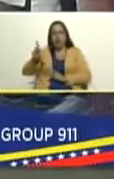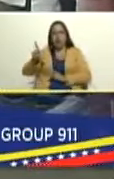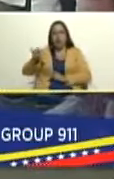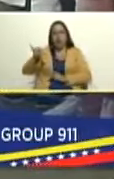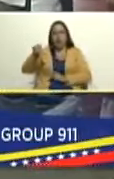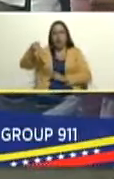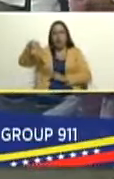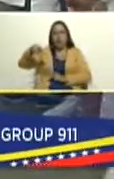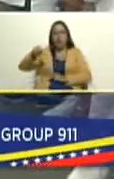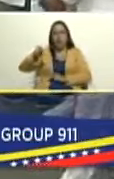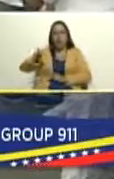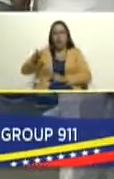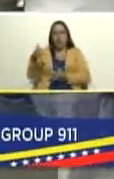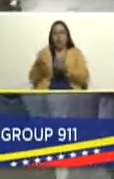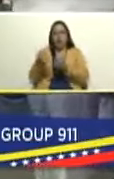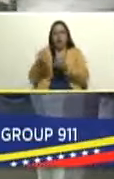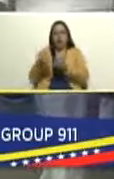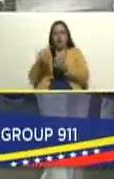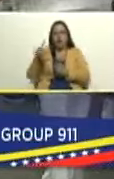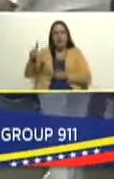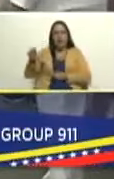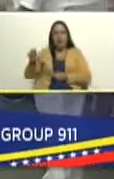favor.